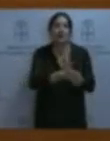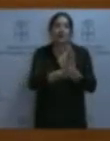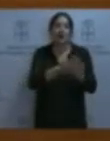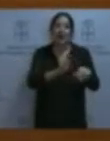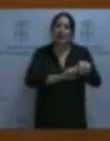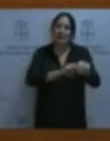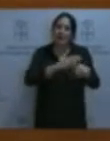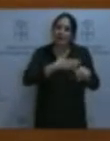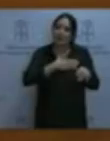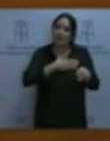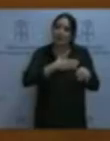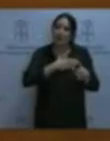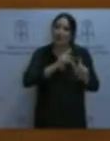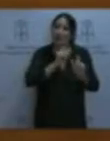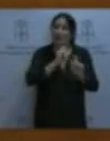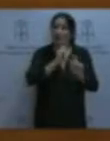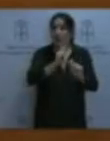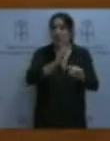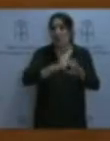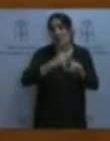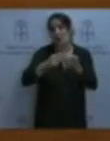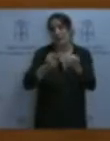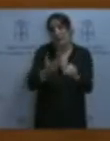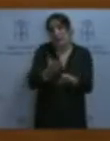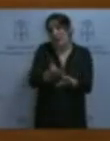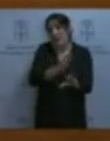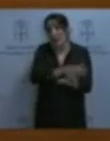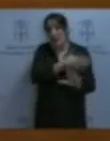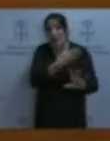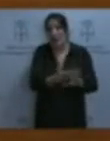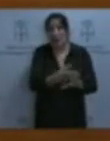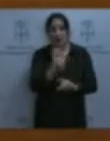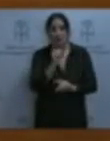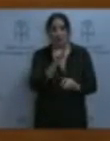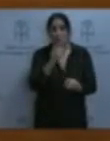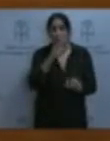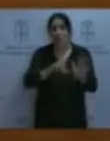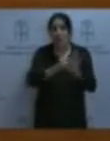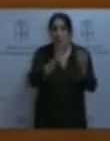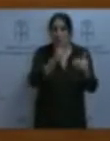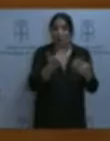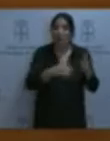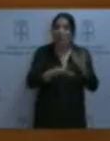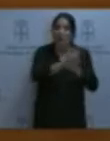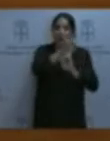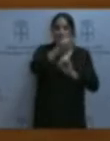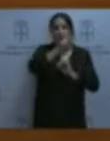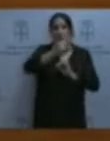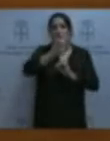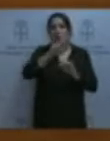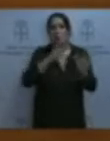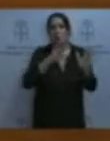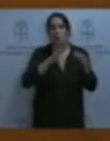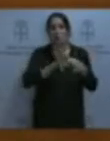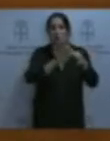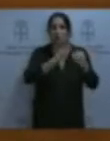serie de elementos hasta entonces prácticamente ignorados, al menos desde el punto de vista legislativo. Así, la Ley 1/2001 de Patrimonio Cultural